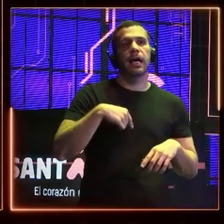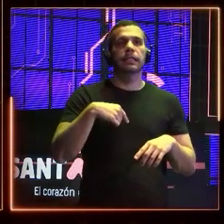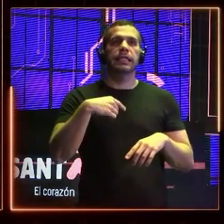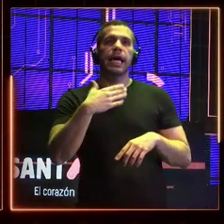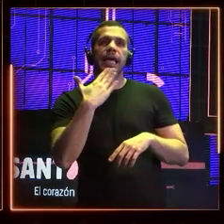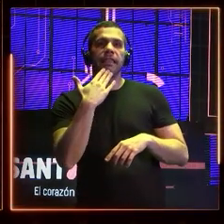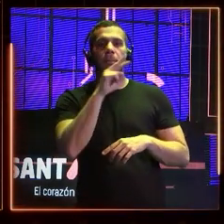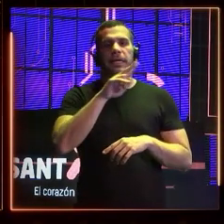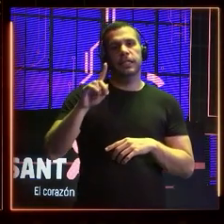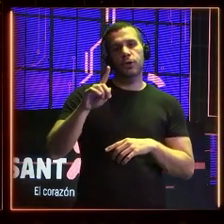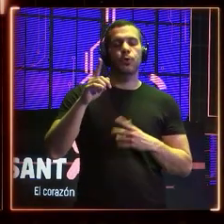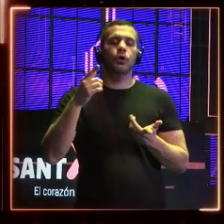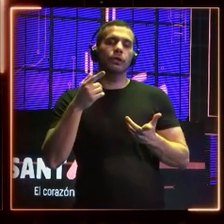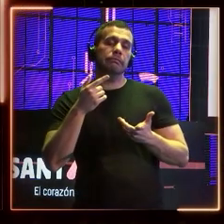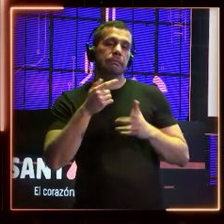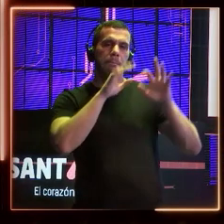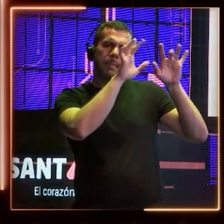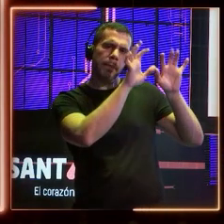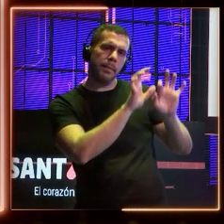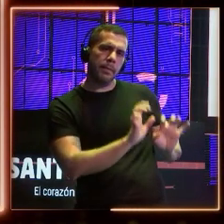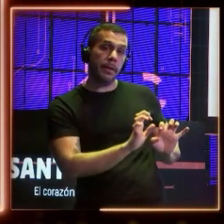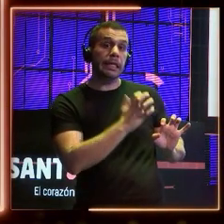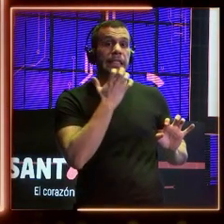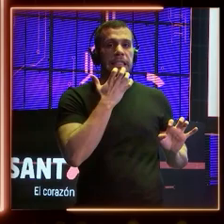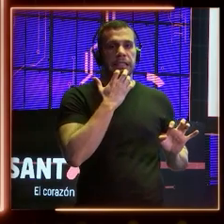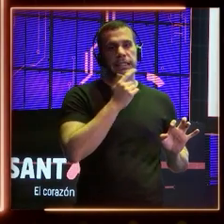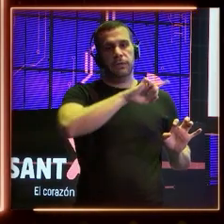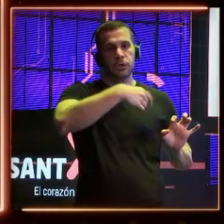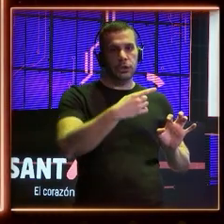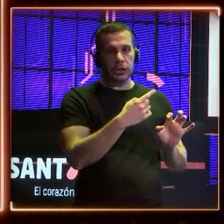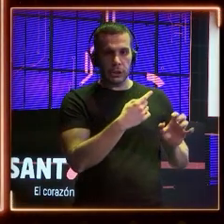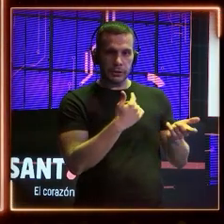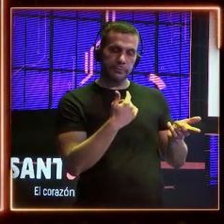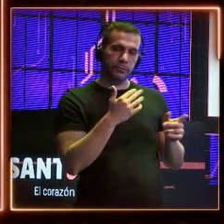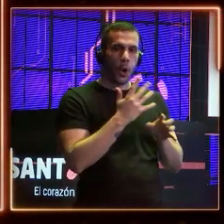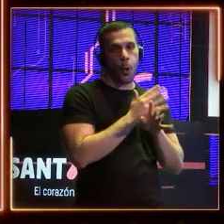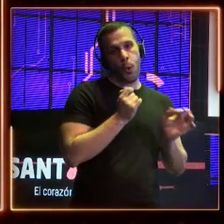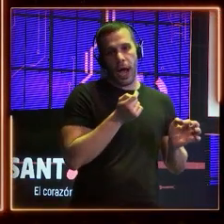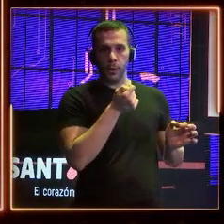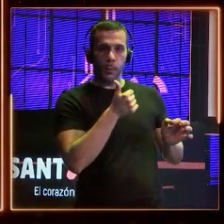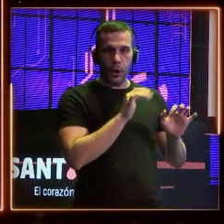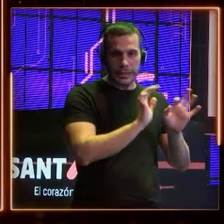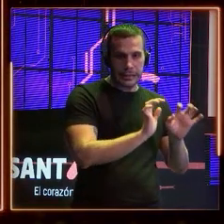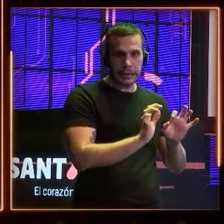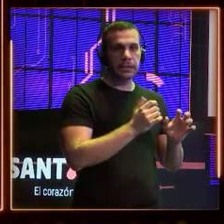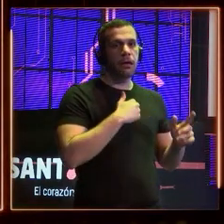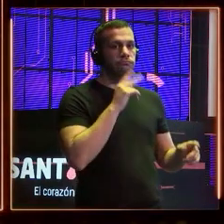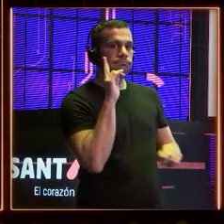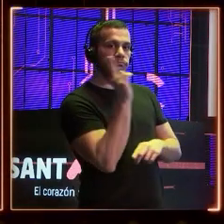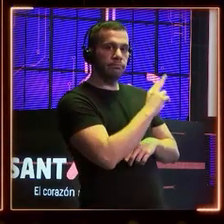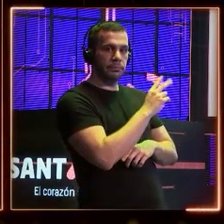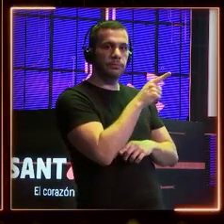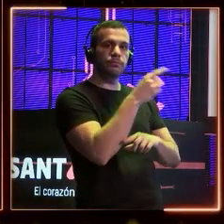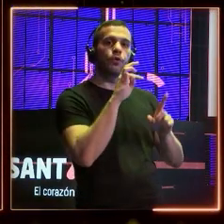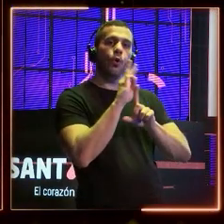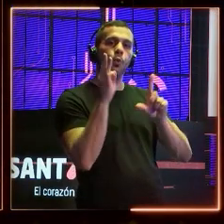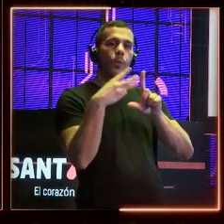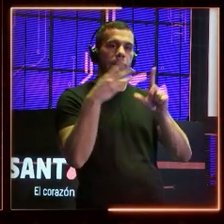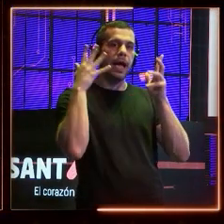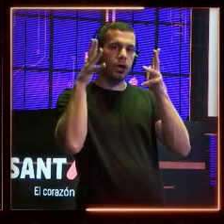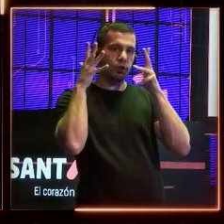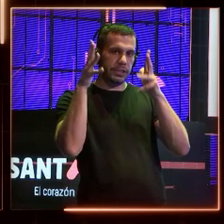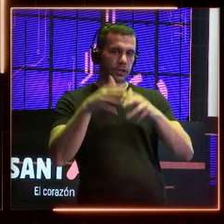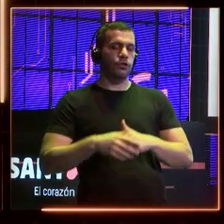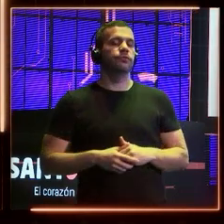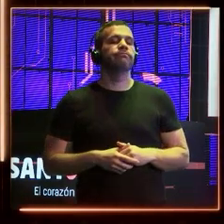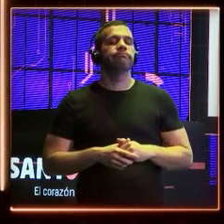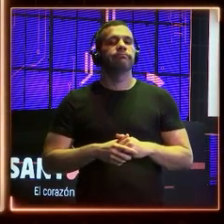bla son algunas de las capacidades si queréis jugar con ellas os recomiendo entrar en esta página web this person does not exist todas